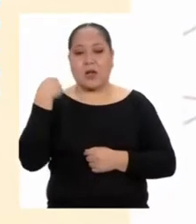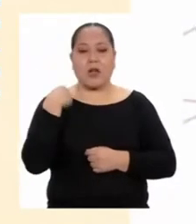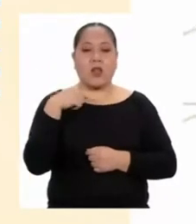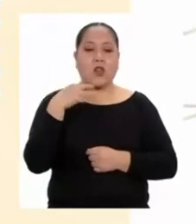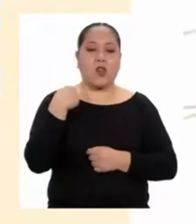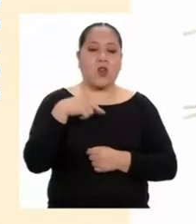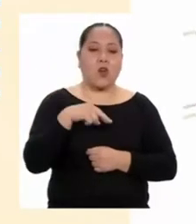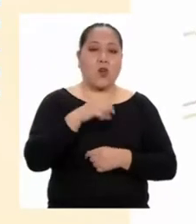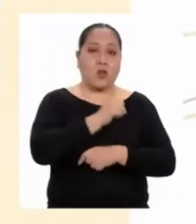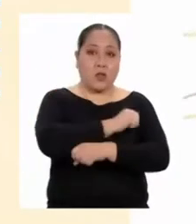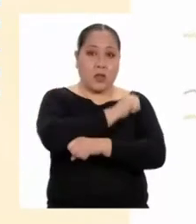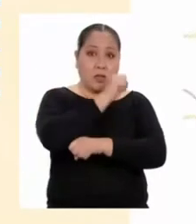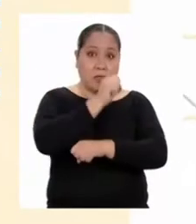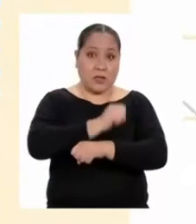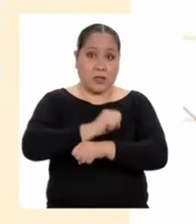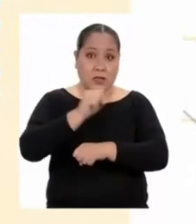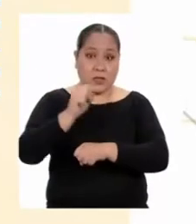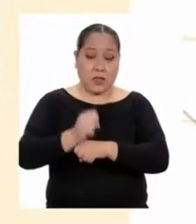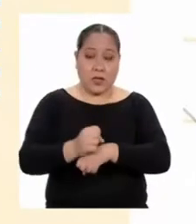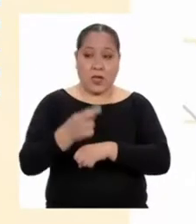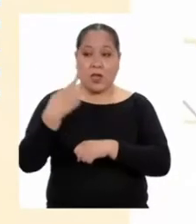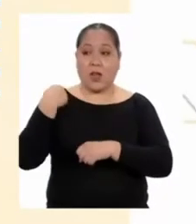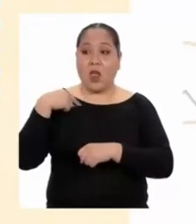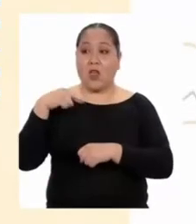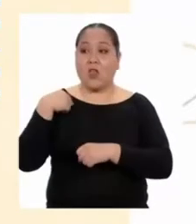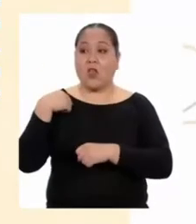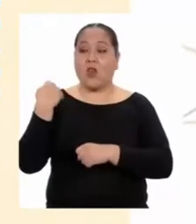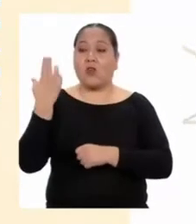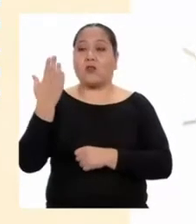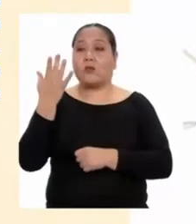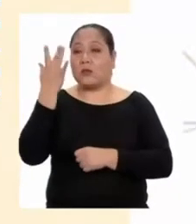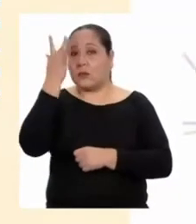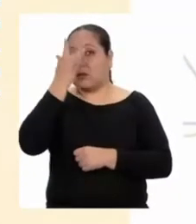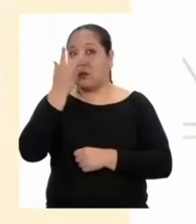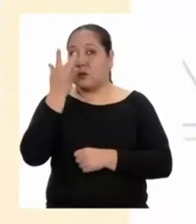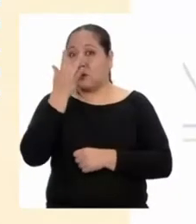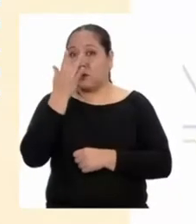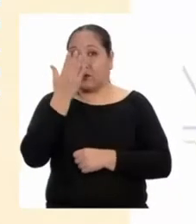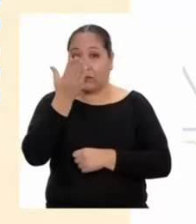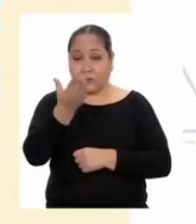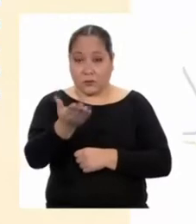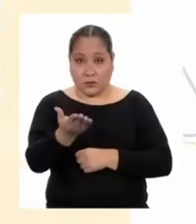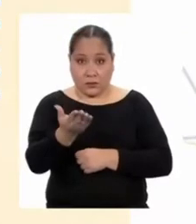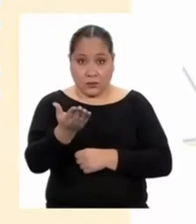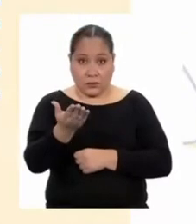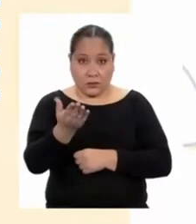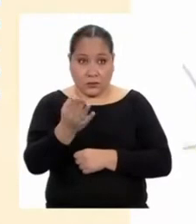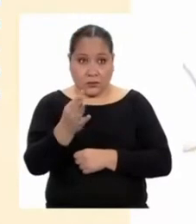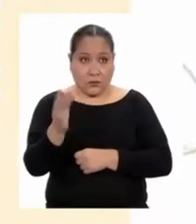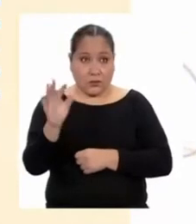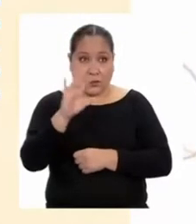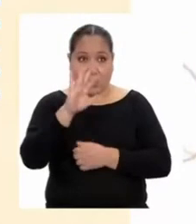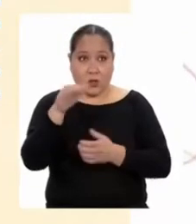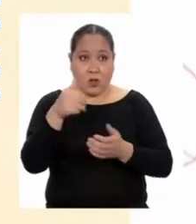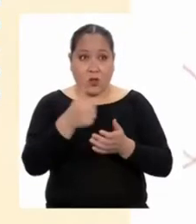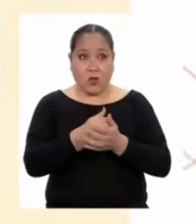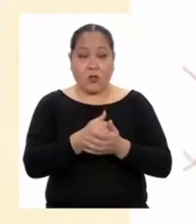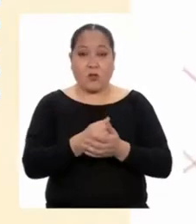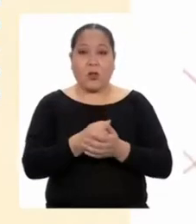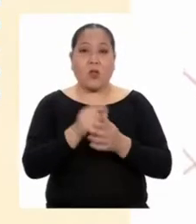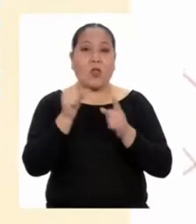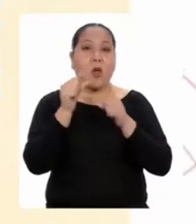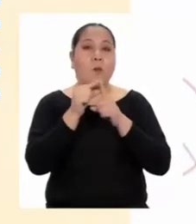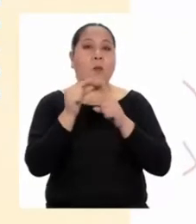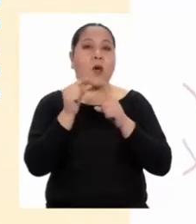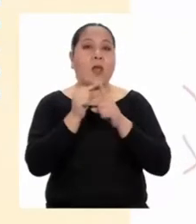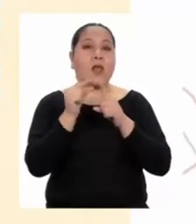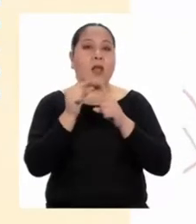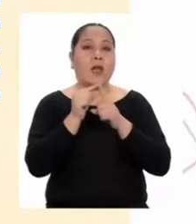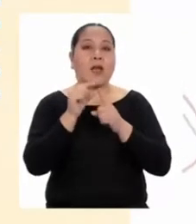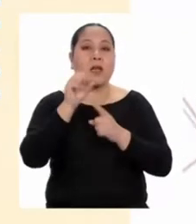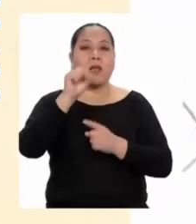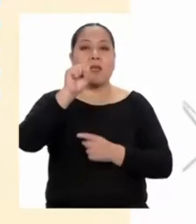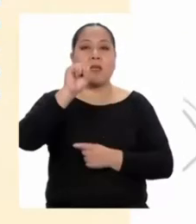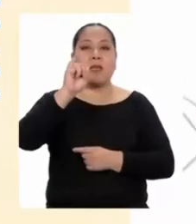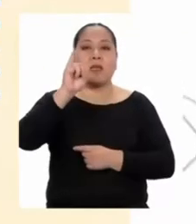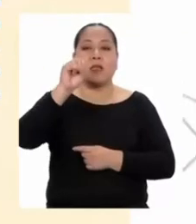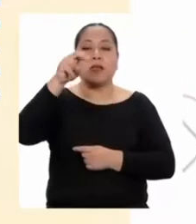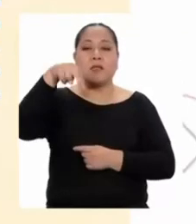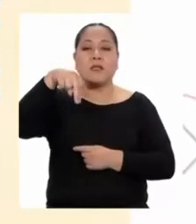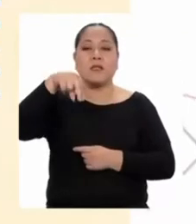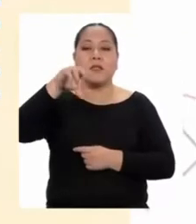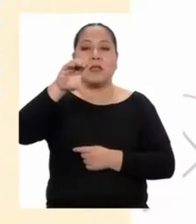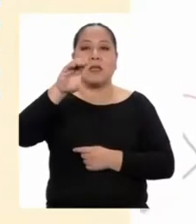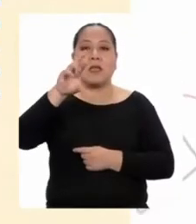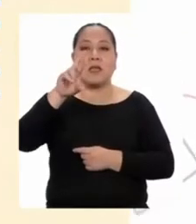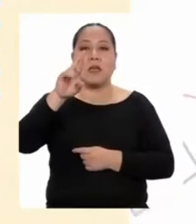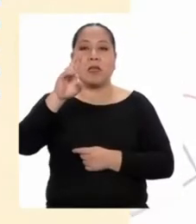Bien. ¿Todas y todos en casa obtuvieron la misma respuesta? Hay una palabra clave ahí,